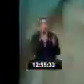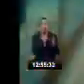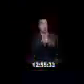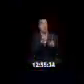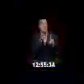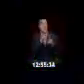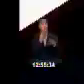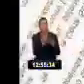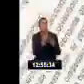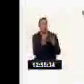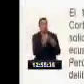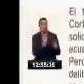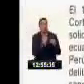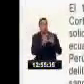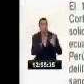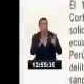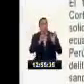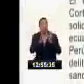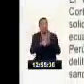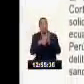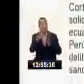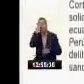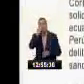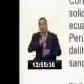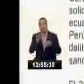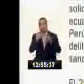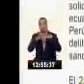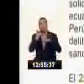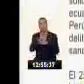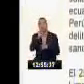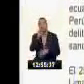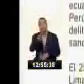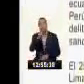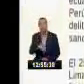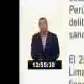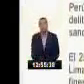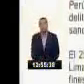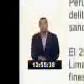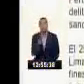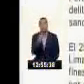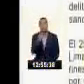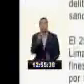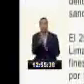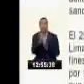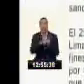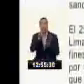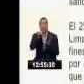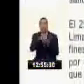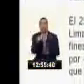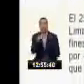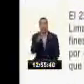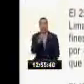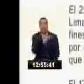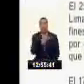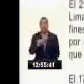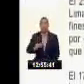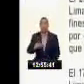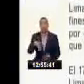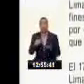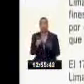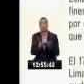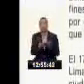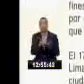de su libertad. Ante esta decisión, la Corte Nacional de Justicia emitió un comunicado. El 12 de abril de 2019, la presidenta envió la